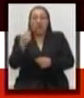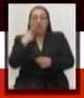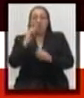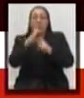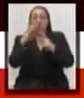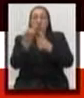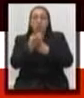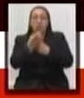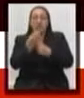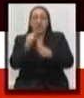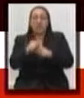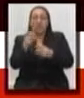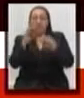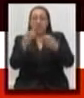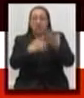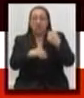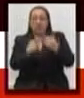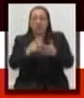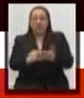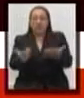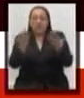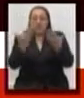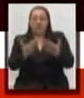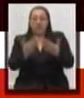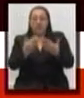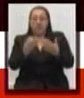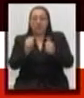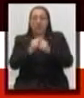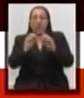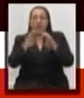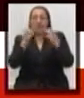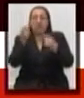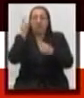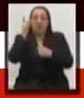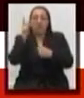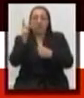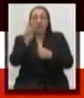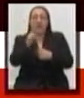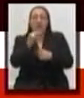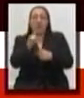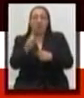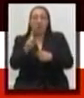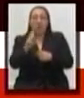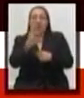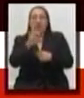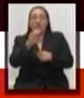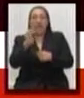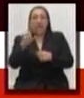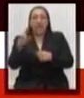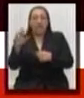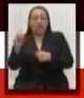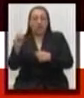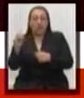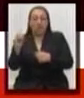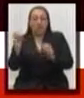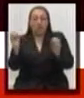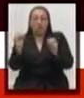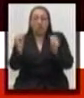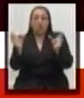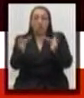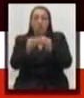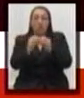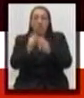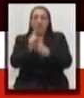Culturas Orientales, que trae las clases del maestro Raúl Ferrero Rebagliati, o la colección